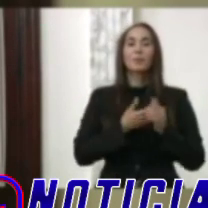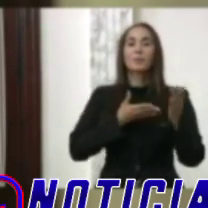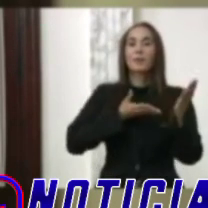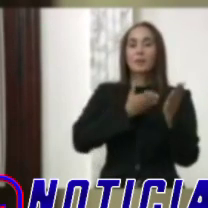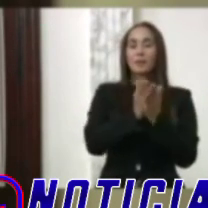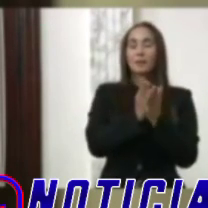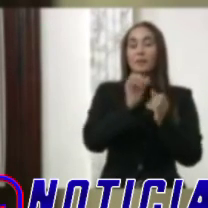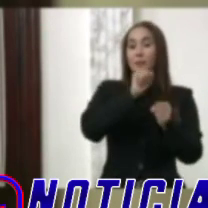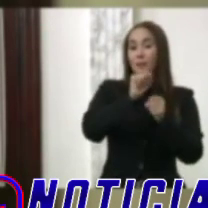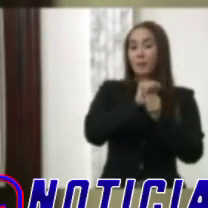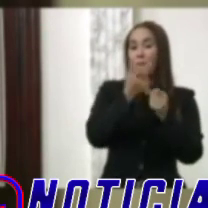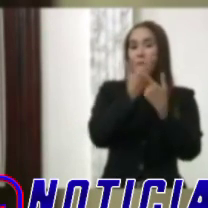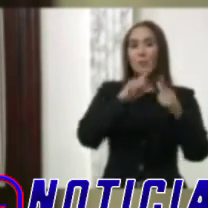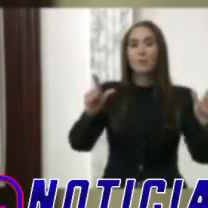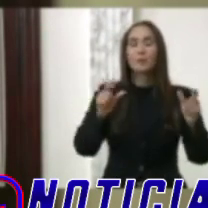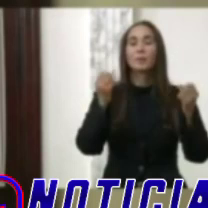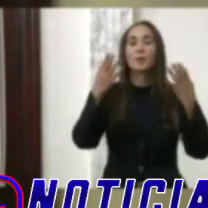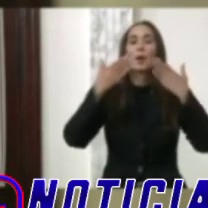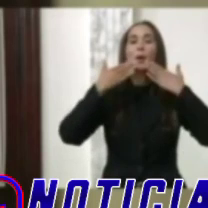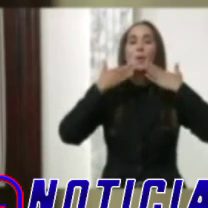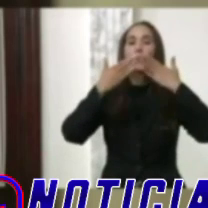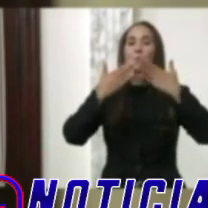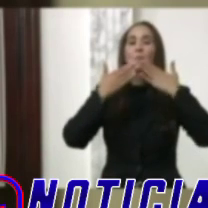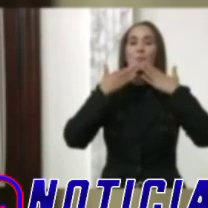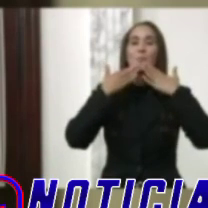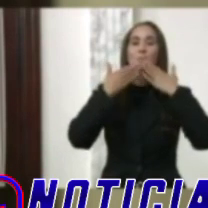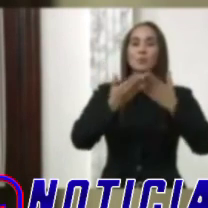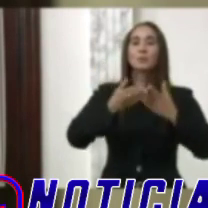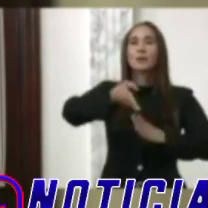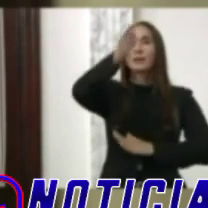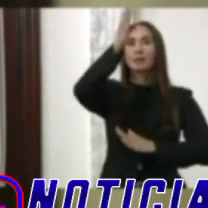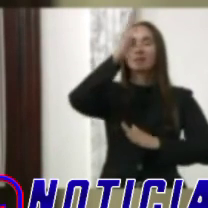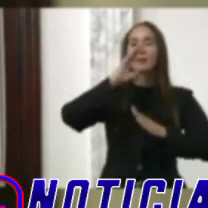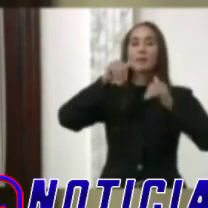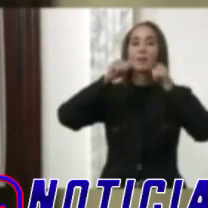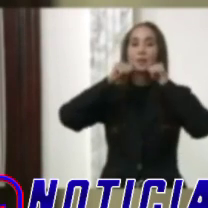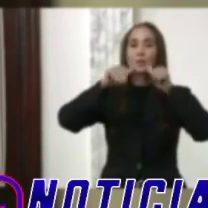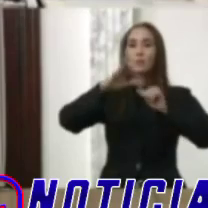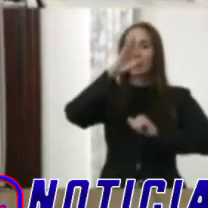esa libertad. Muchas gracias y que Dios bendiga al pueblo dominicano.